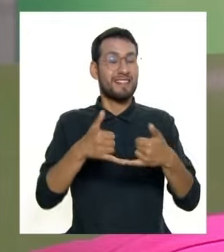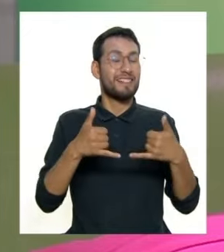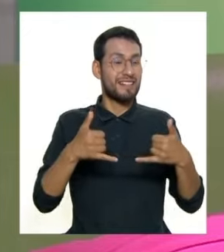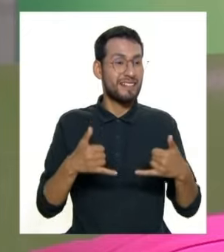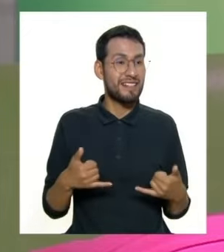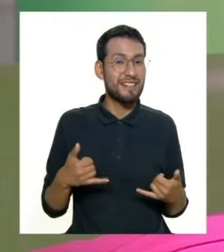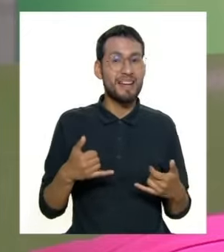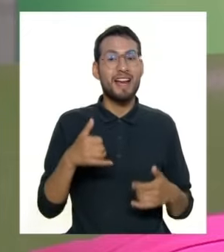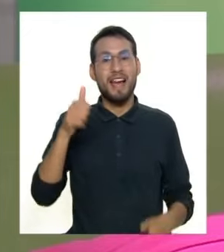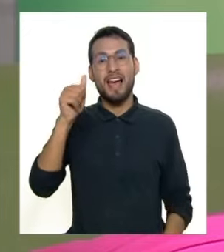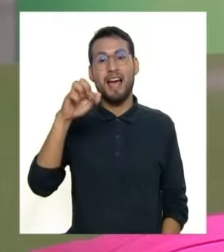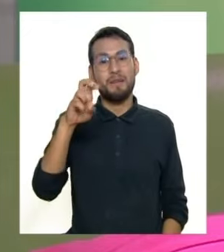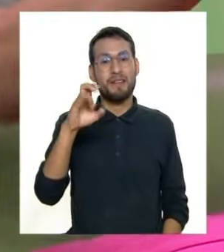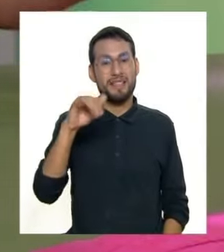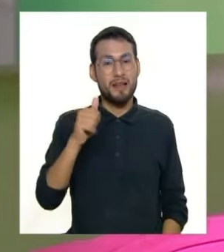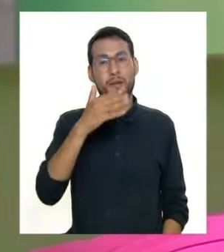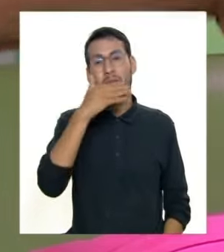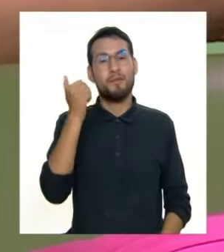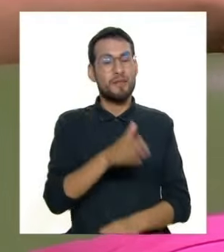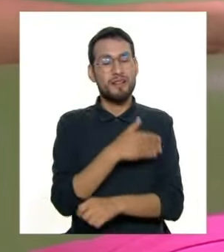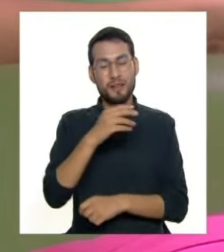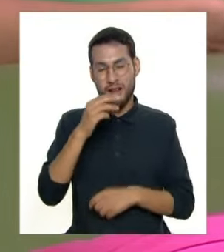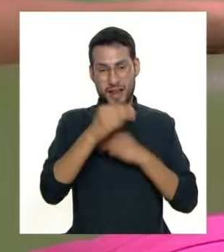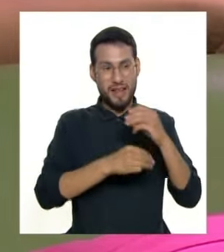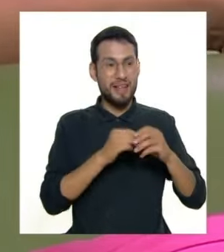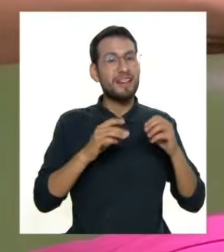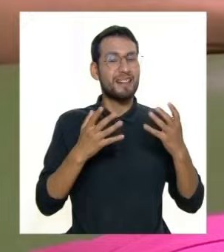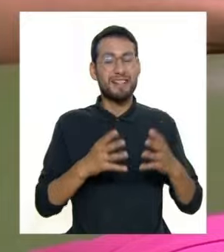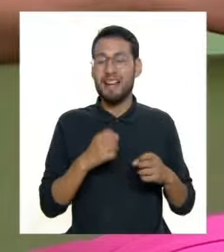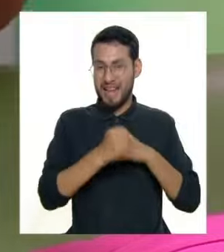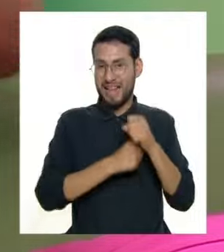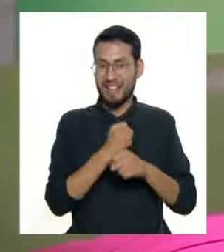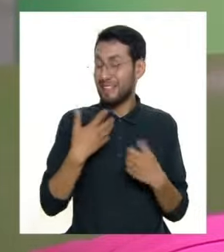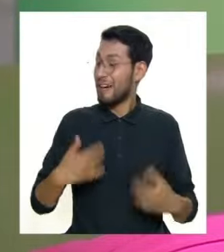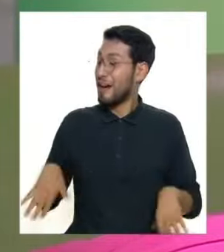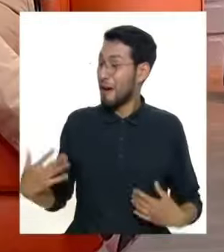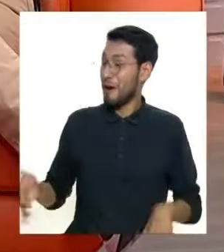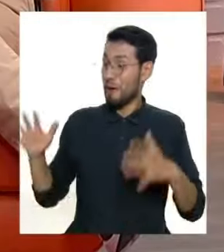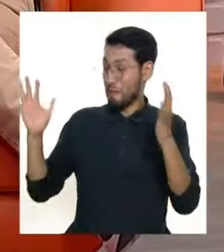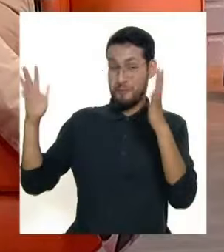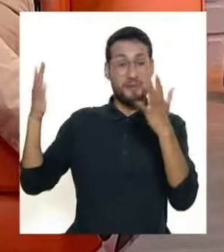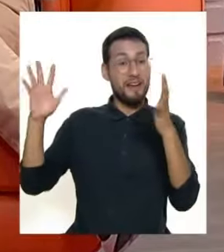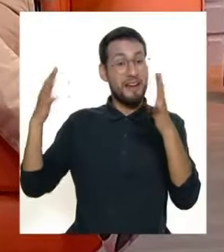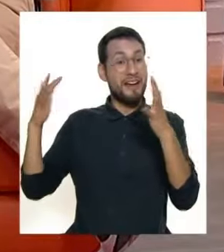de Aprecia Mejor Musical del Año. ¡Wow! Un aplauso, por favor. ¡Bravo! No es